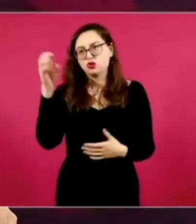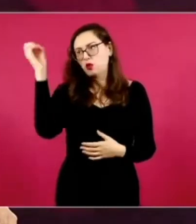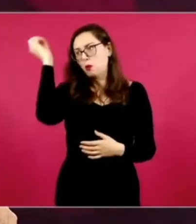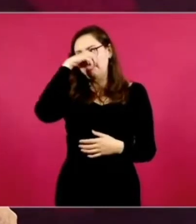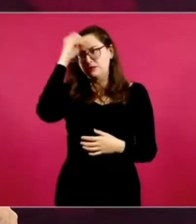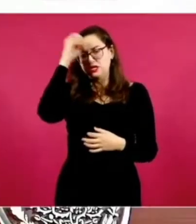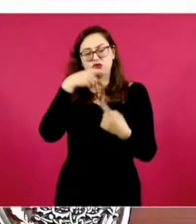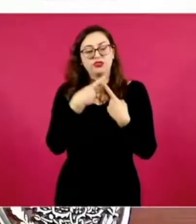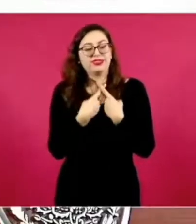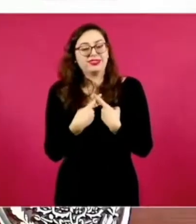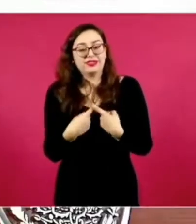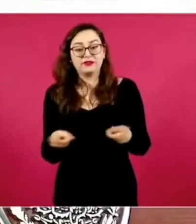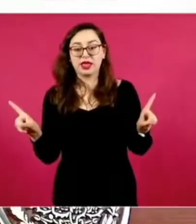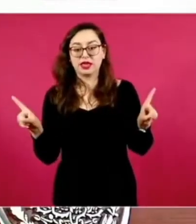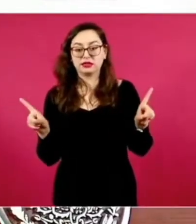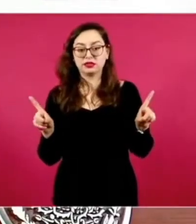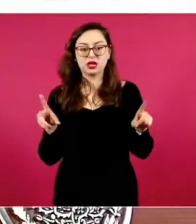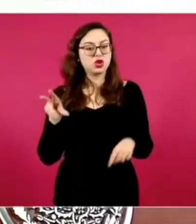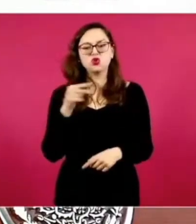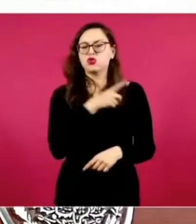no enojarnos además,